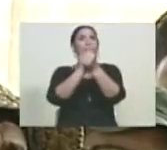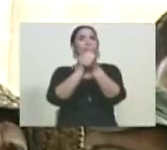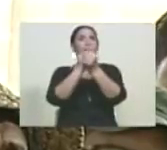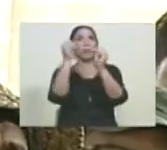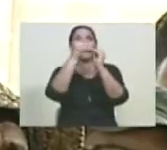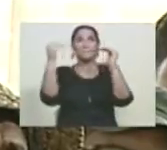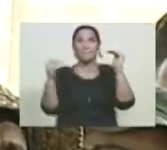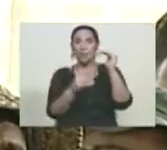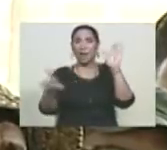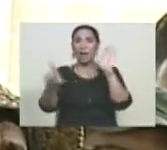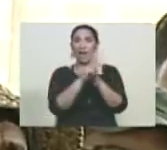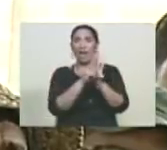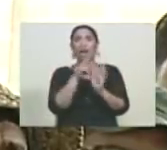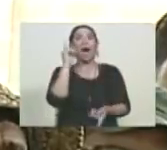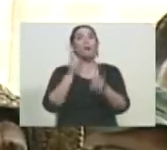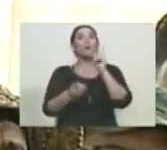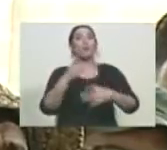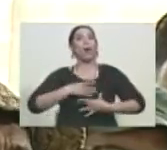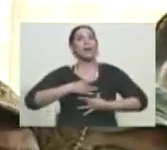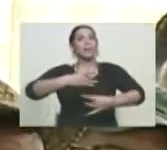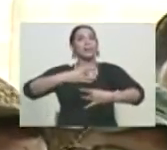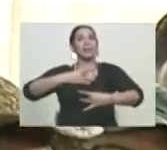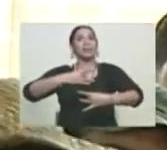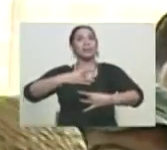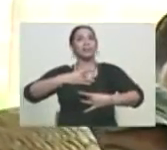régimen de algunos intereses de